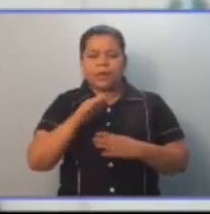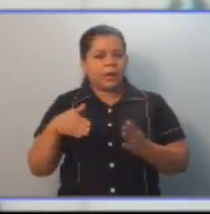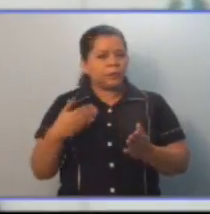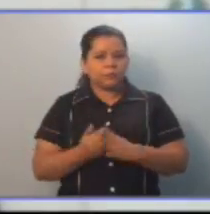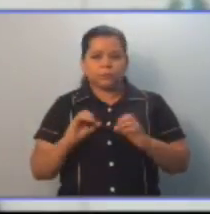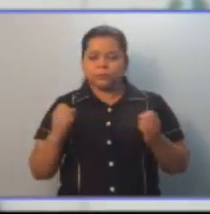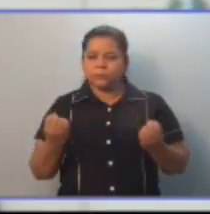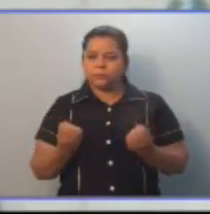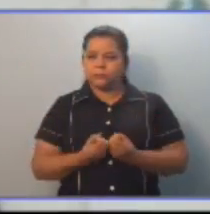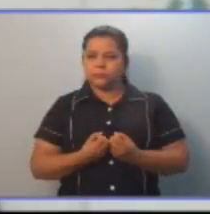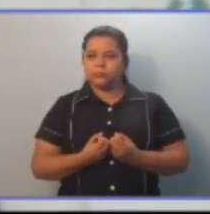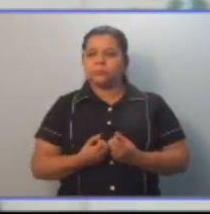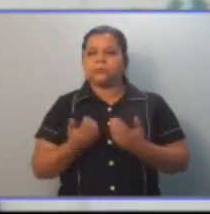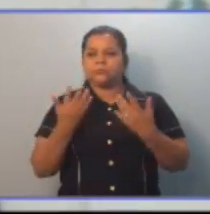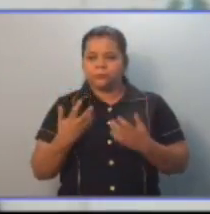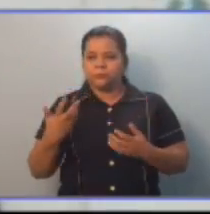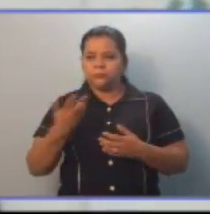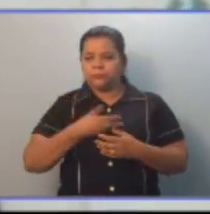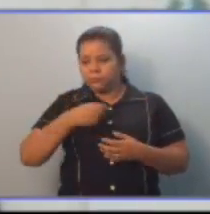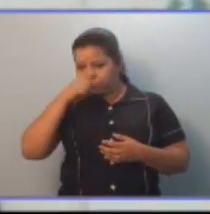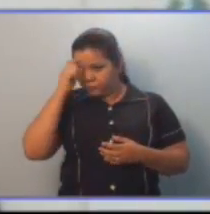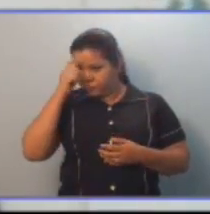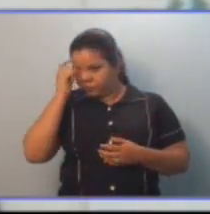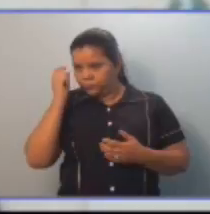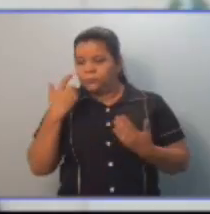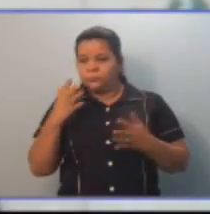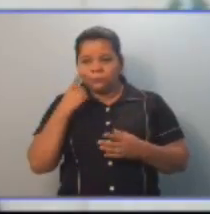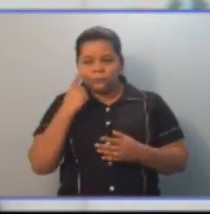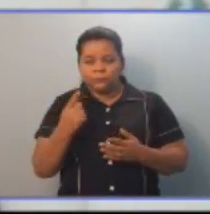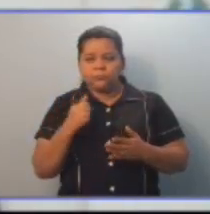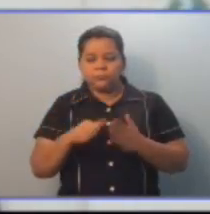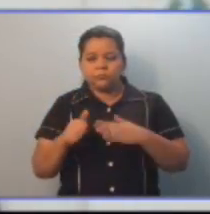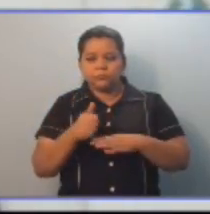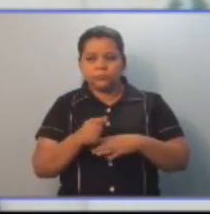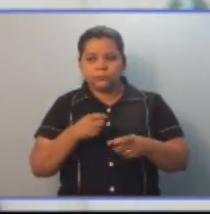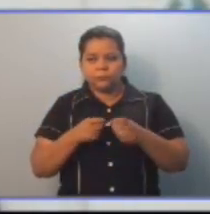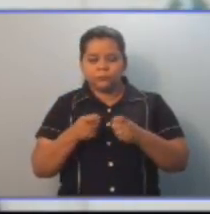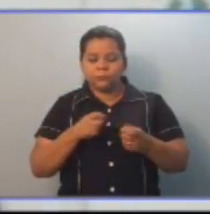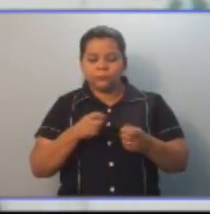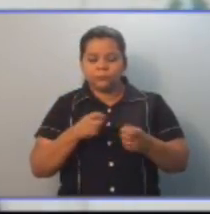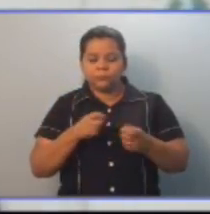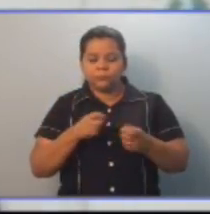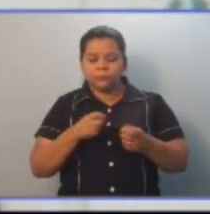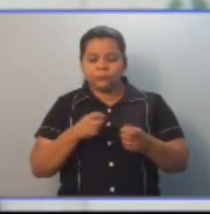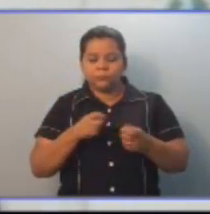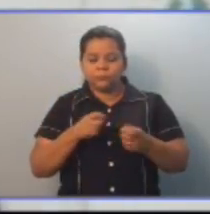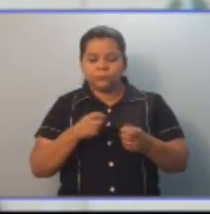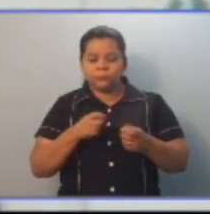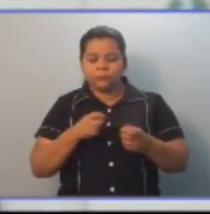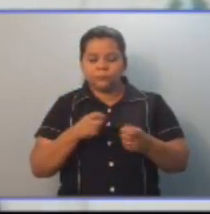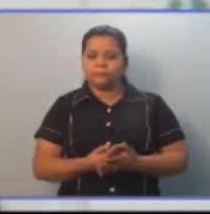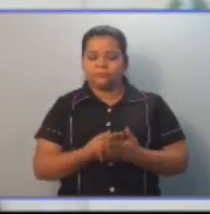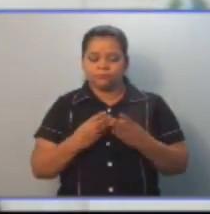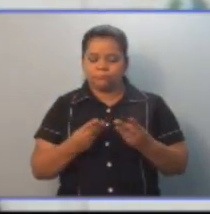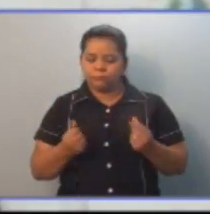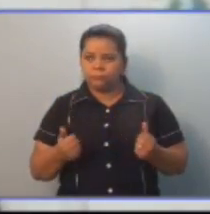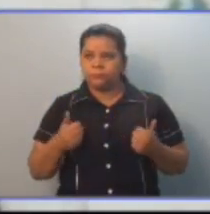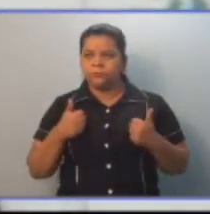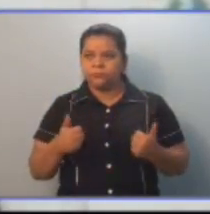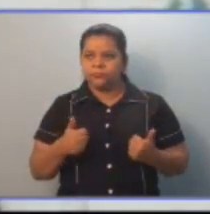administración pública y me gusta trabajar por ella porque se vea como una administración pública eficiente, eficaz, capaz de dar buenos resultados.